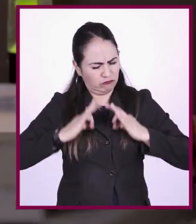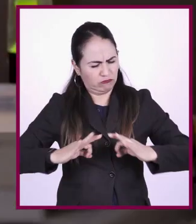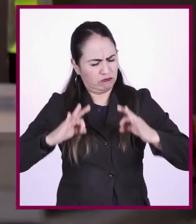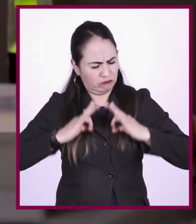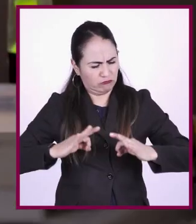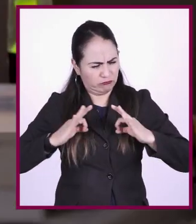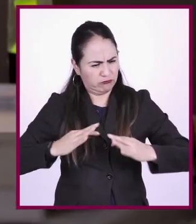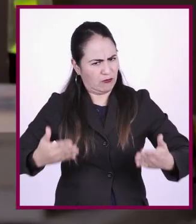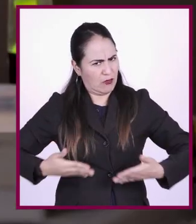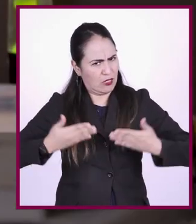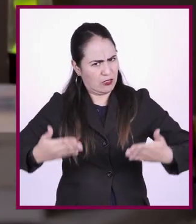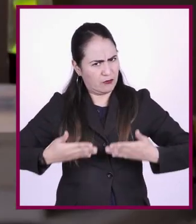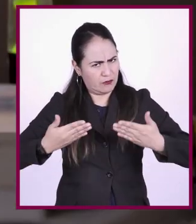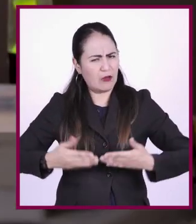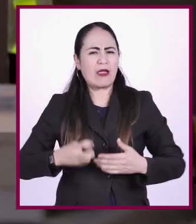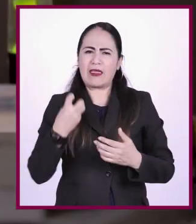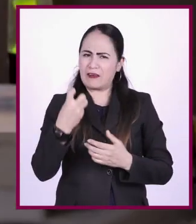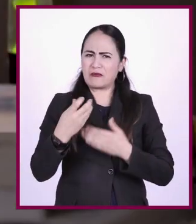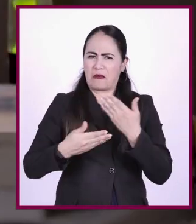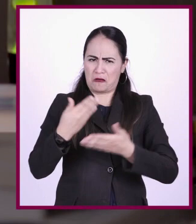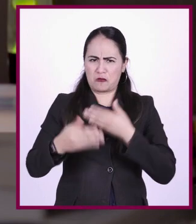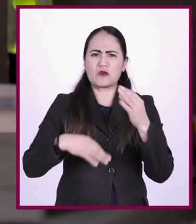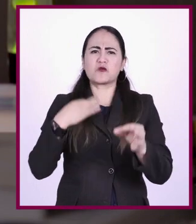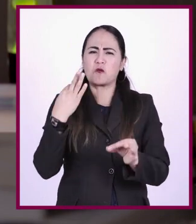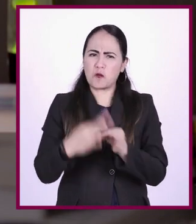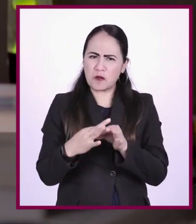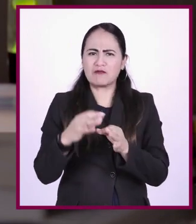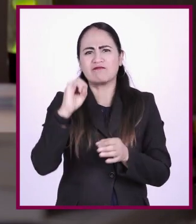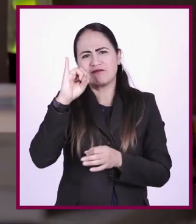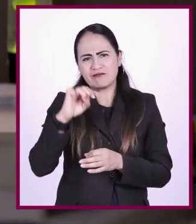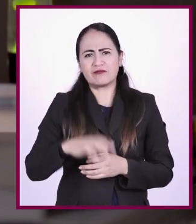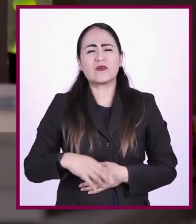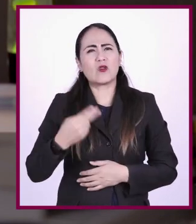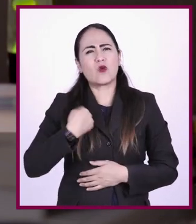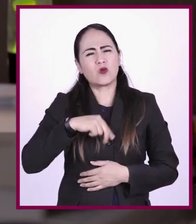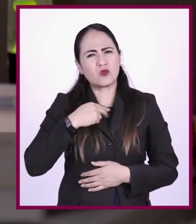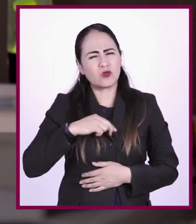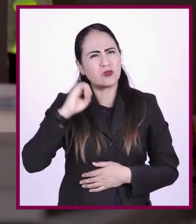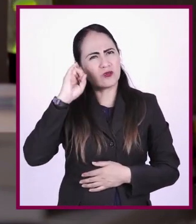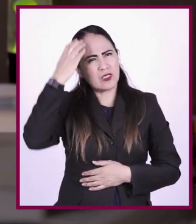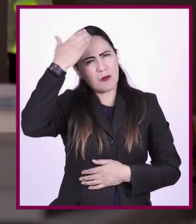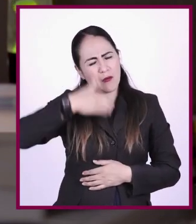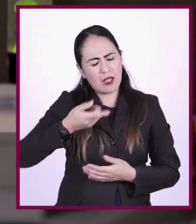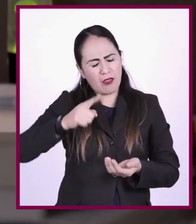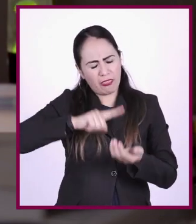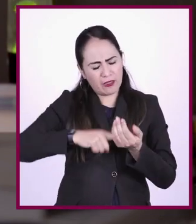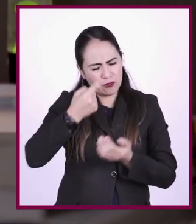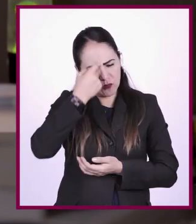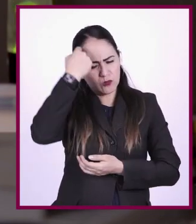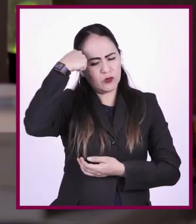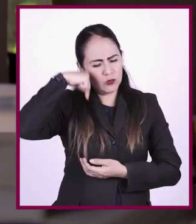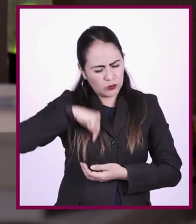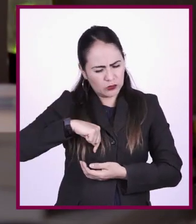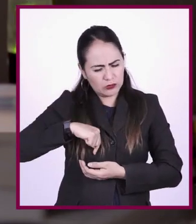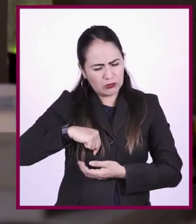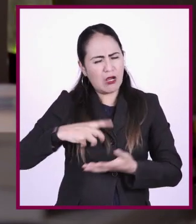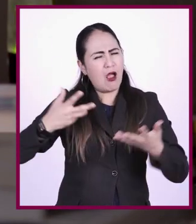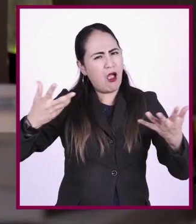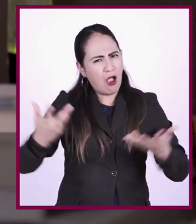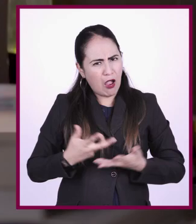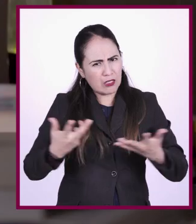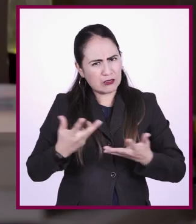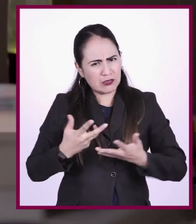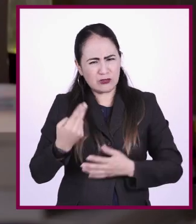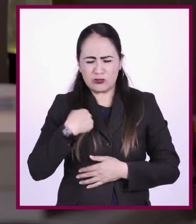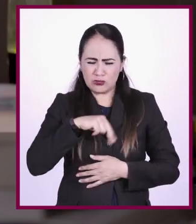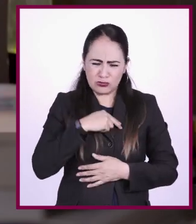hacerlo. Así es, mi querido Juanma. Y es que si hacemos una imagen mental de nuestro interior, podemos ponernos en acción